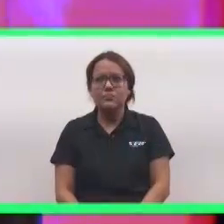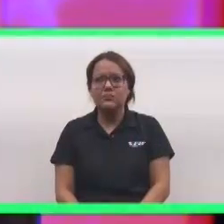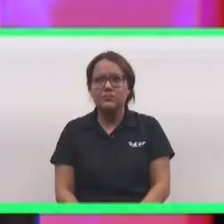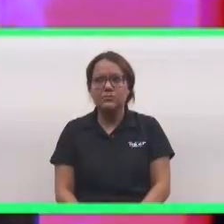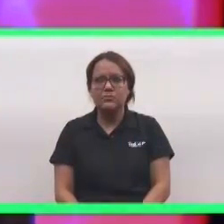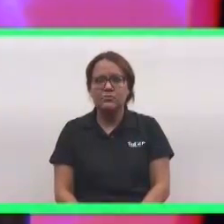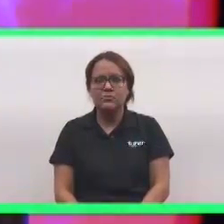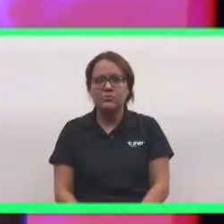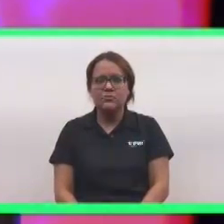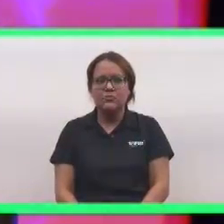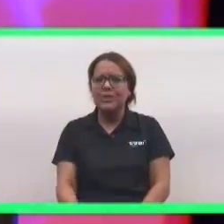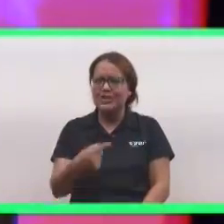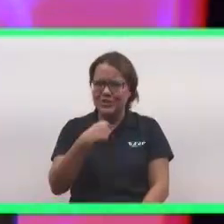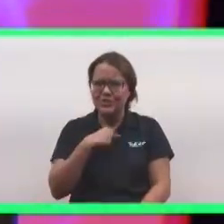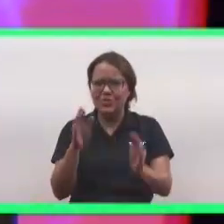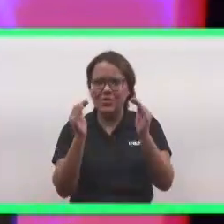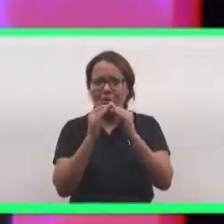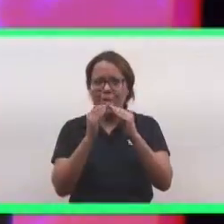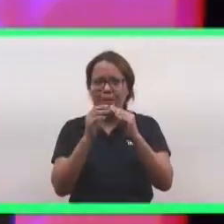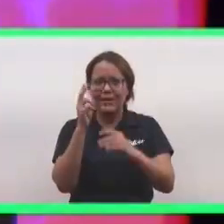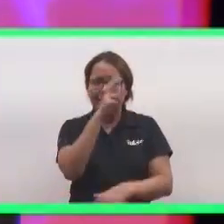Yo soy de esos indios.